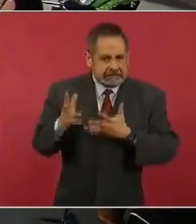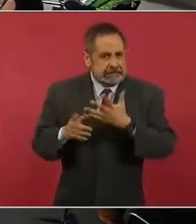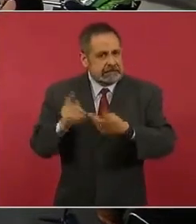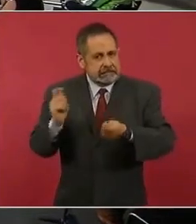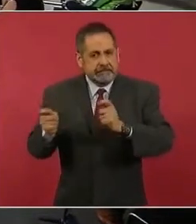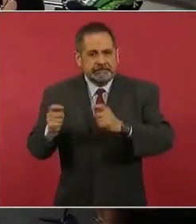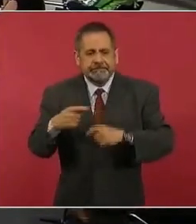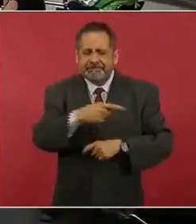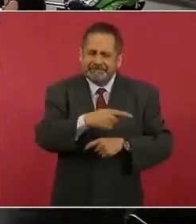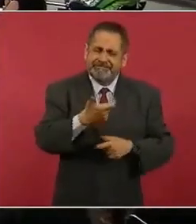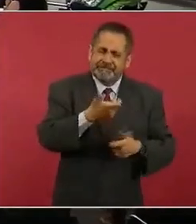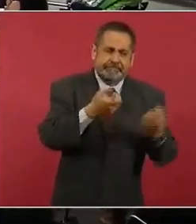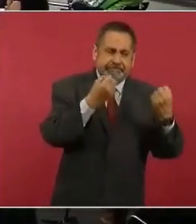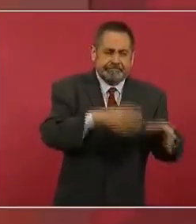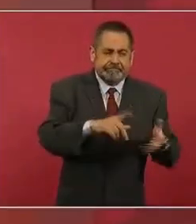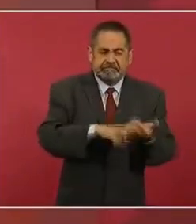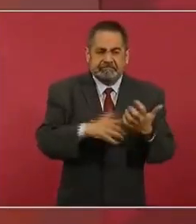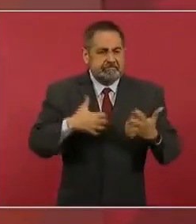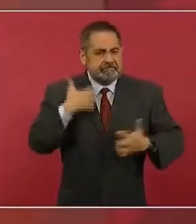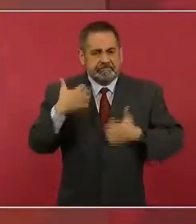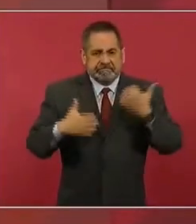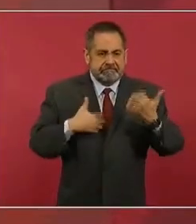intereses económicos,